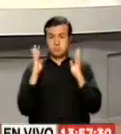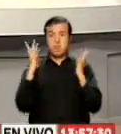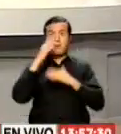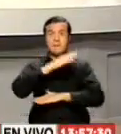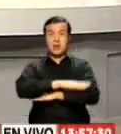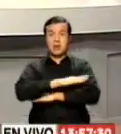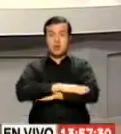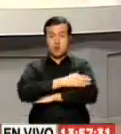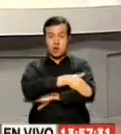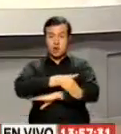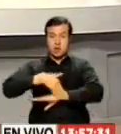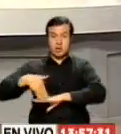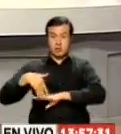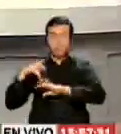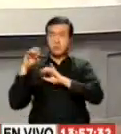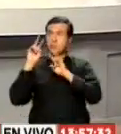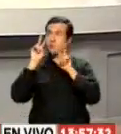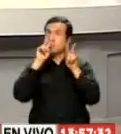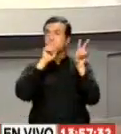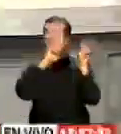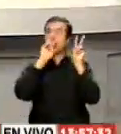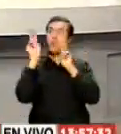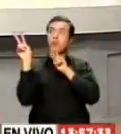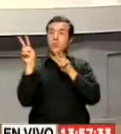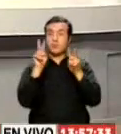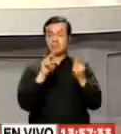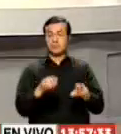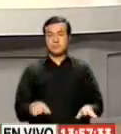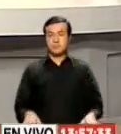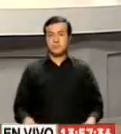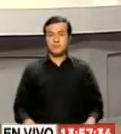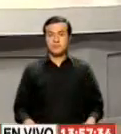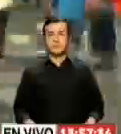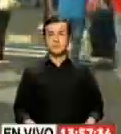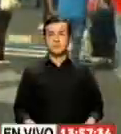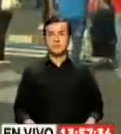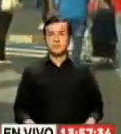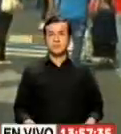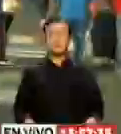del malecón Simón Bolívar para presenciar el recorrido.